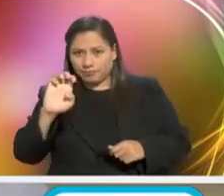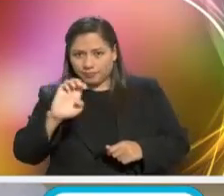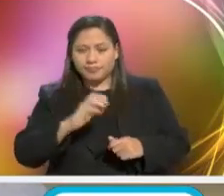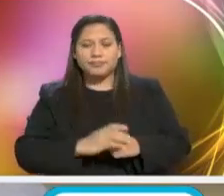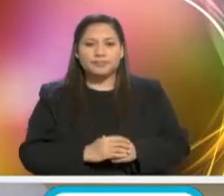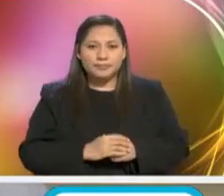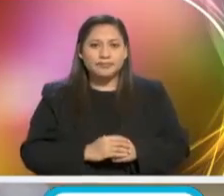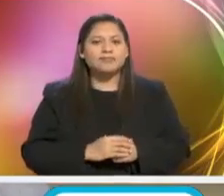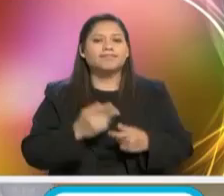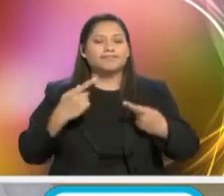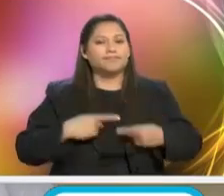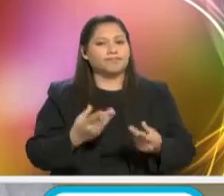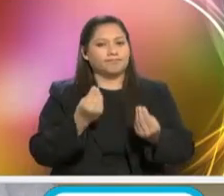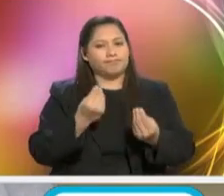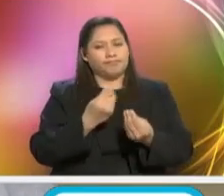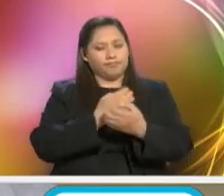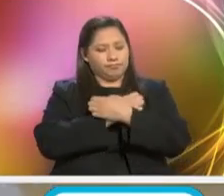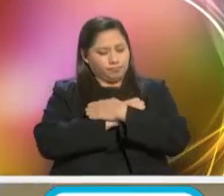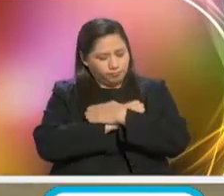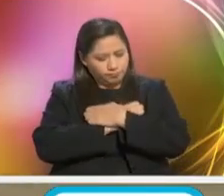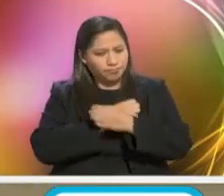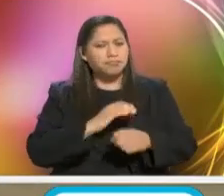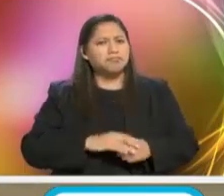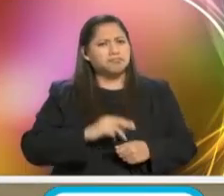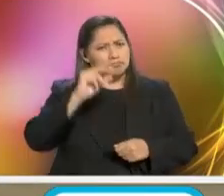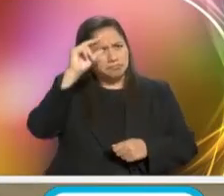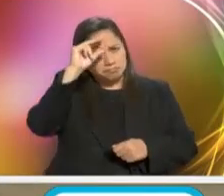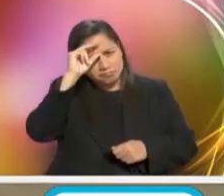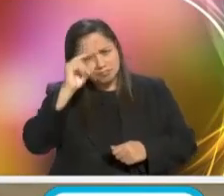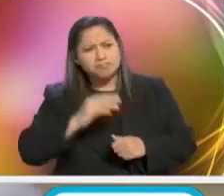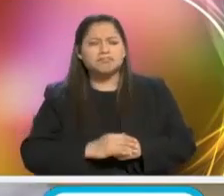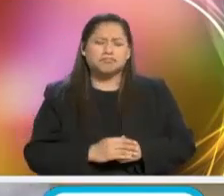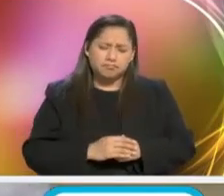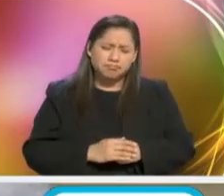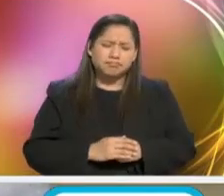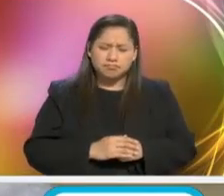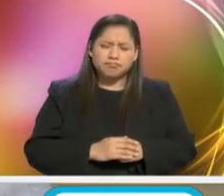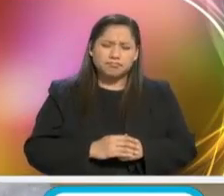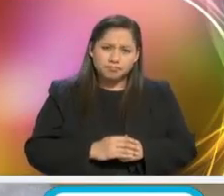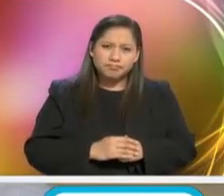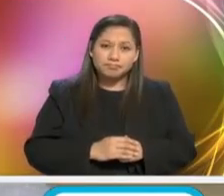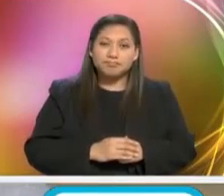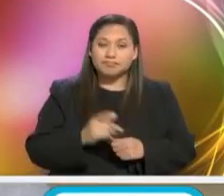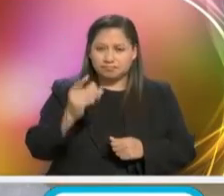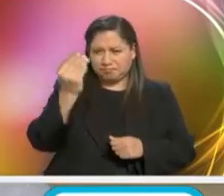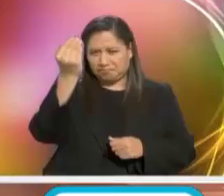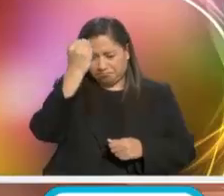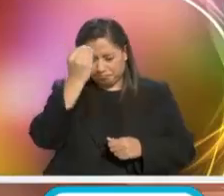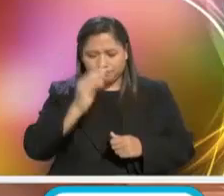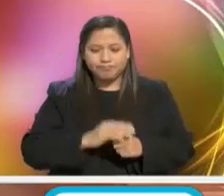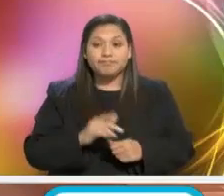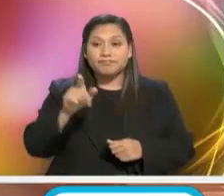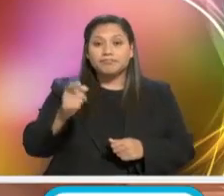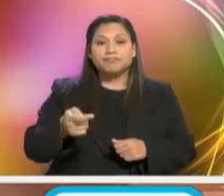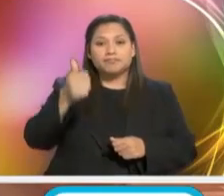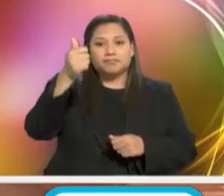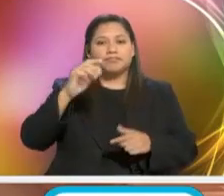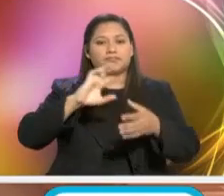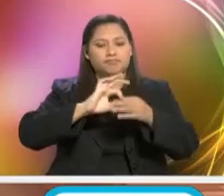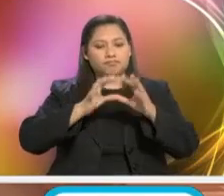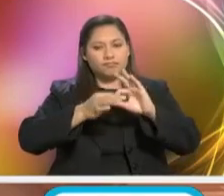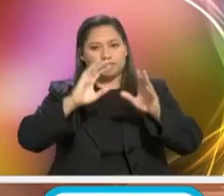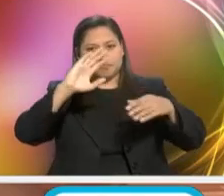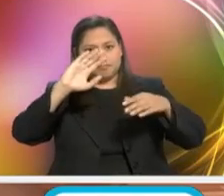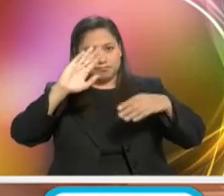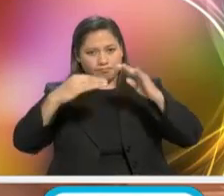sujeto pues, muy educado, sapiente, muy inteligente, Sí. ¿no? Entonces, Él fue el que empezó con las Olimpiadas modernas, ¿no?